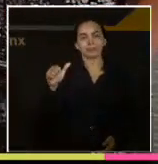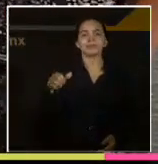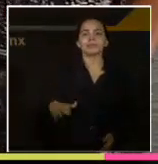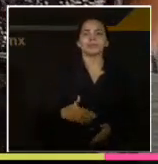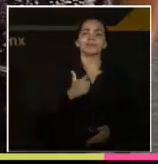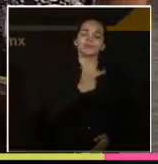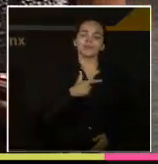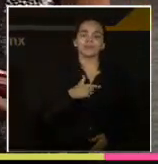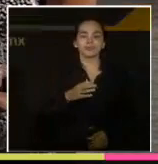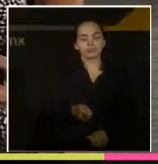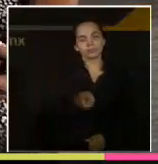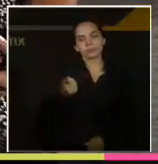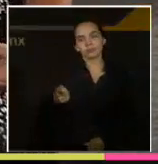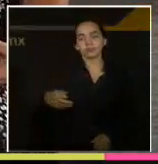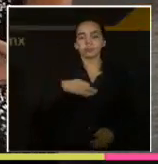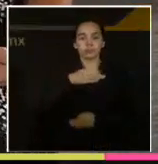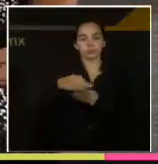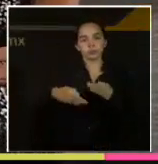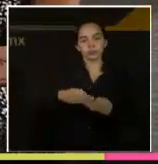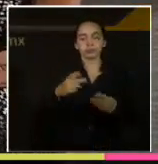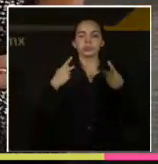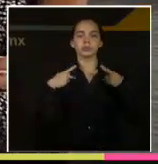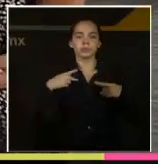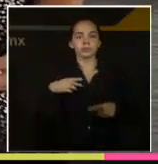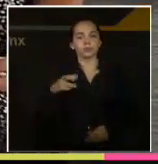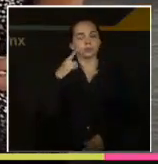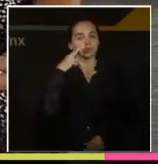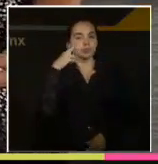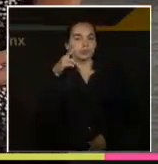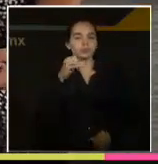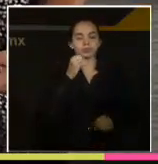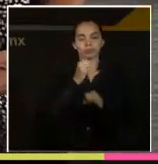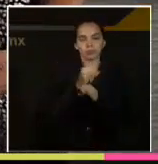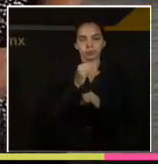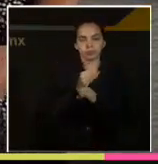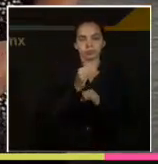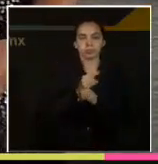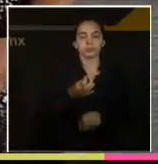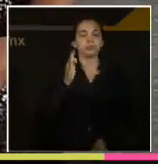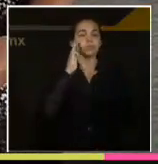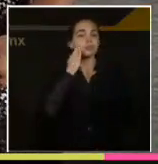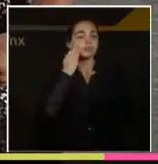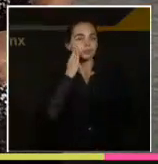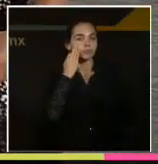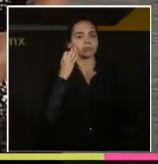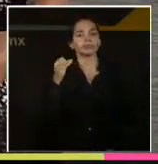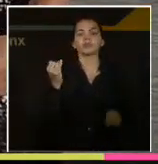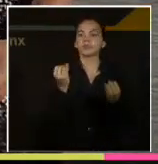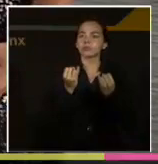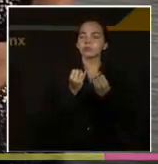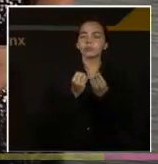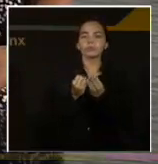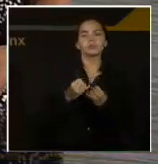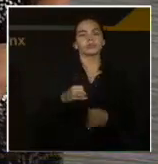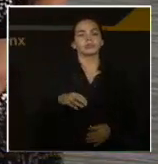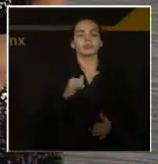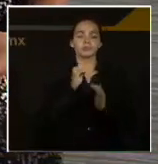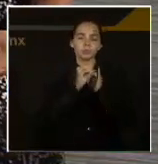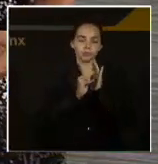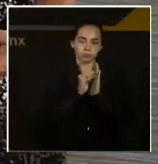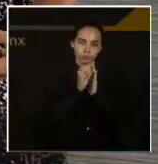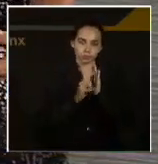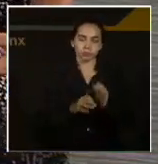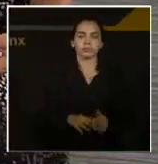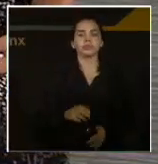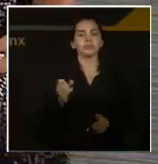toda la gente que en este momento nos está viendo a través de las plataformas digitales, en Facebook, también en Periscope, YouTube y, por supuesto,